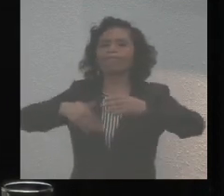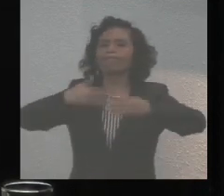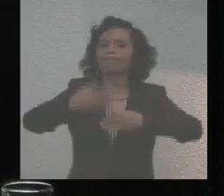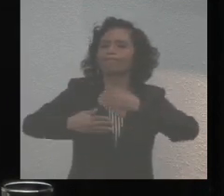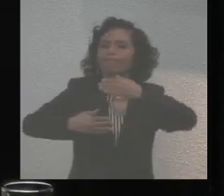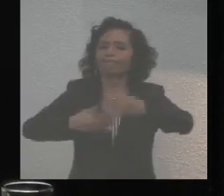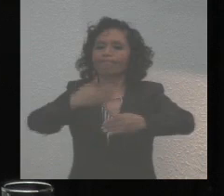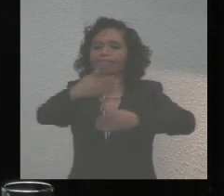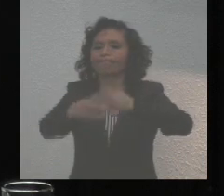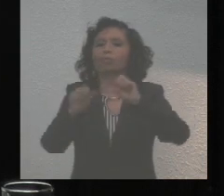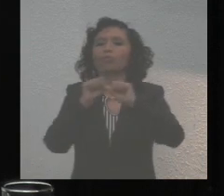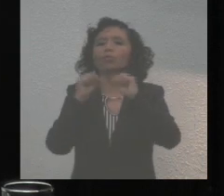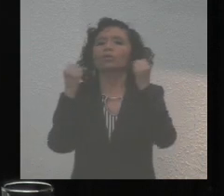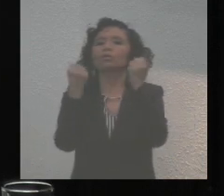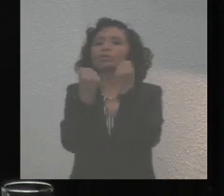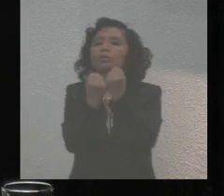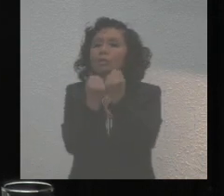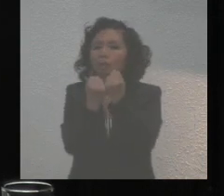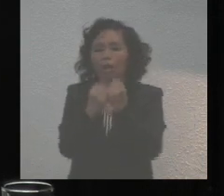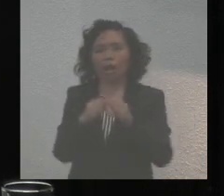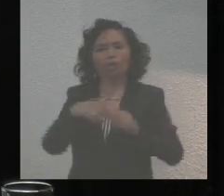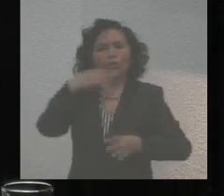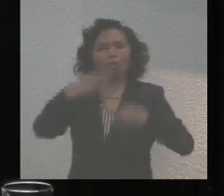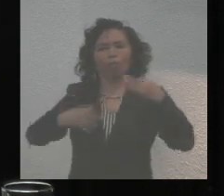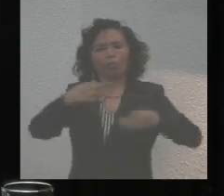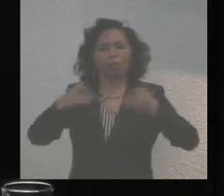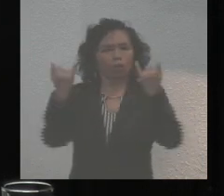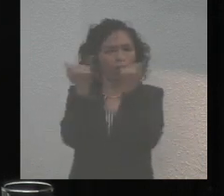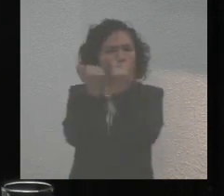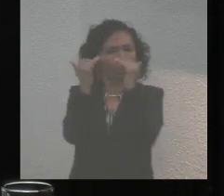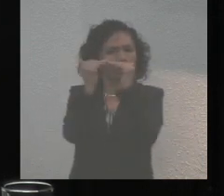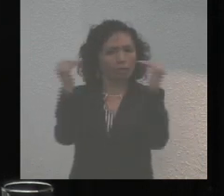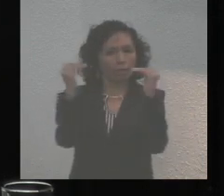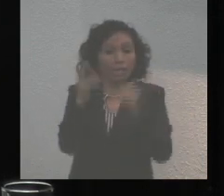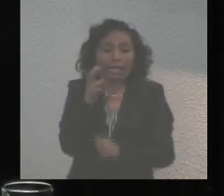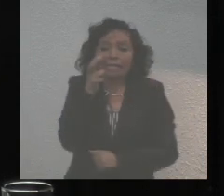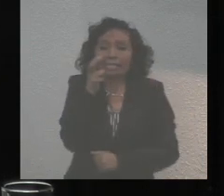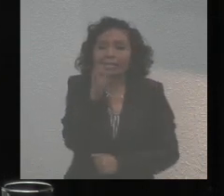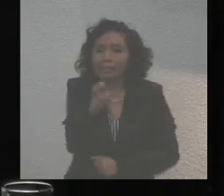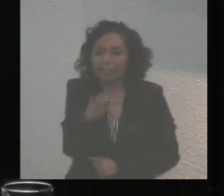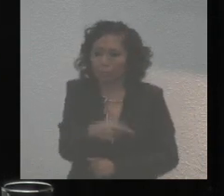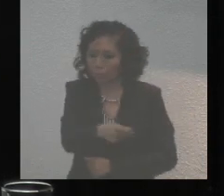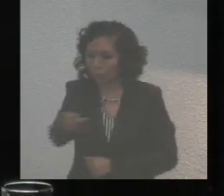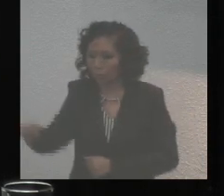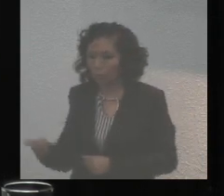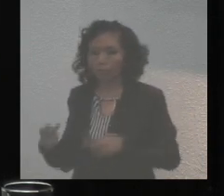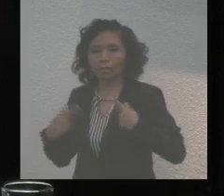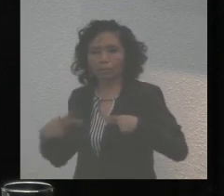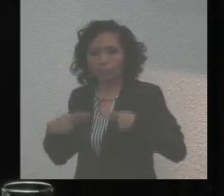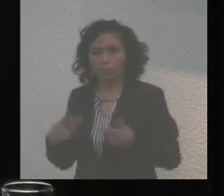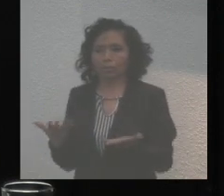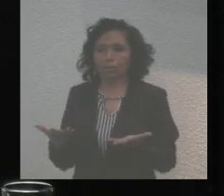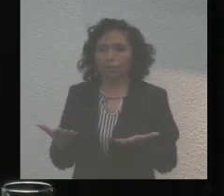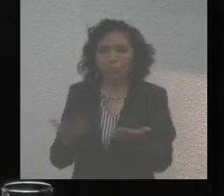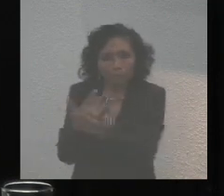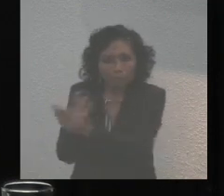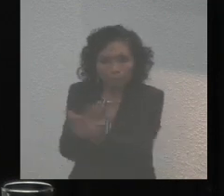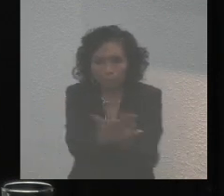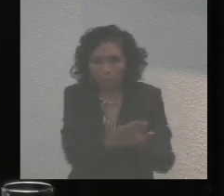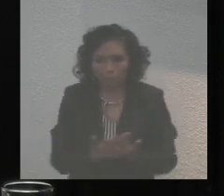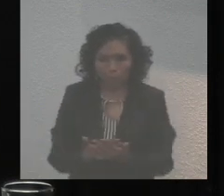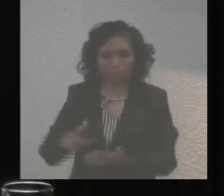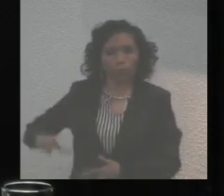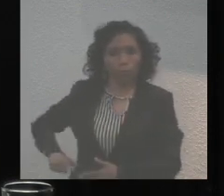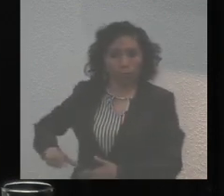una sociedad más justa e igualitaria, que en definitiva es la respuesta que el pueblo espera de nosotras y nosotros como